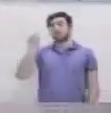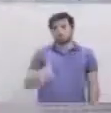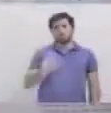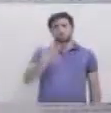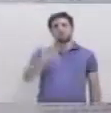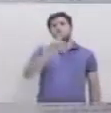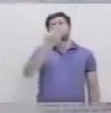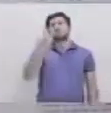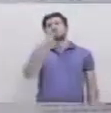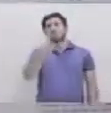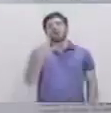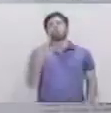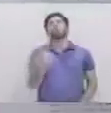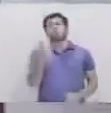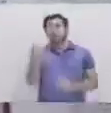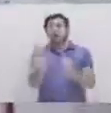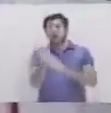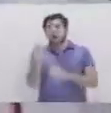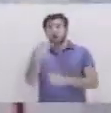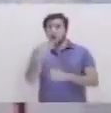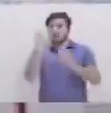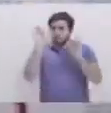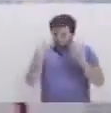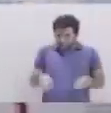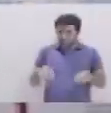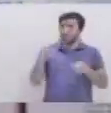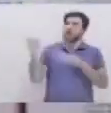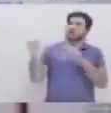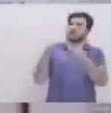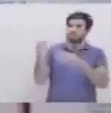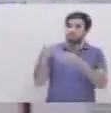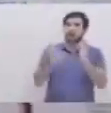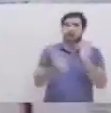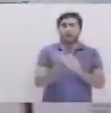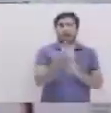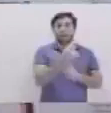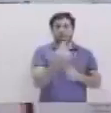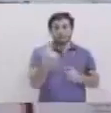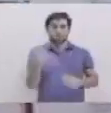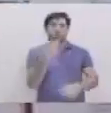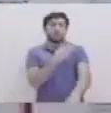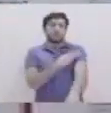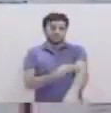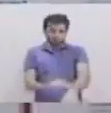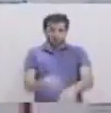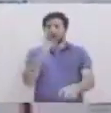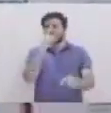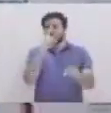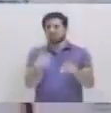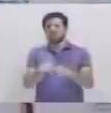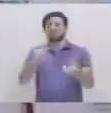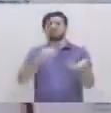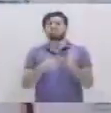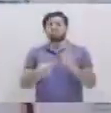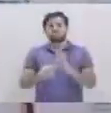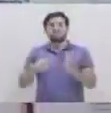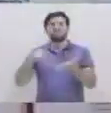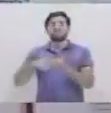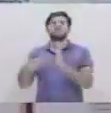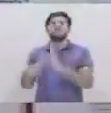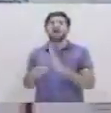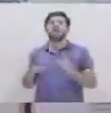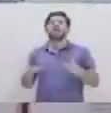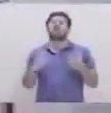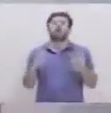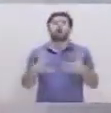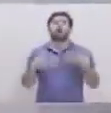y te pregunta, tú tienes que saber muy bien qué representa cada uno de ellos. No únicamente su historia, sino que cuál es el significado o cuál